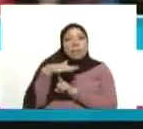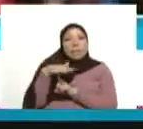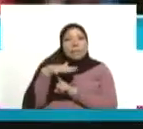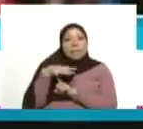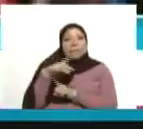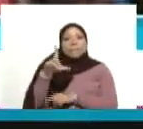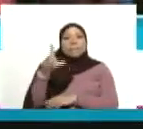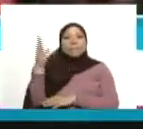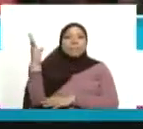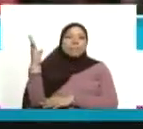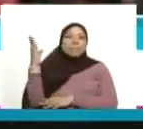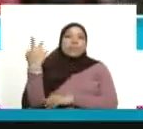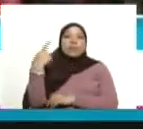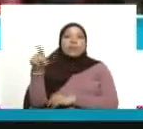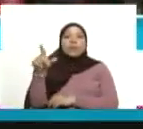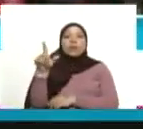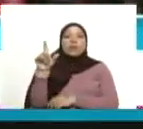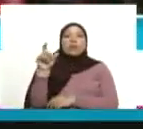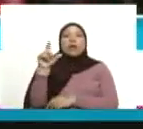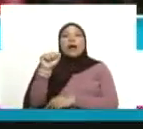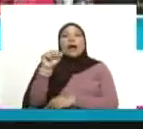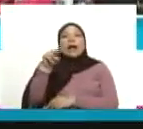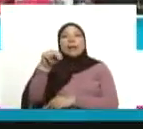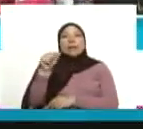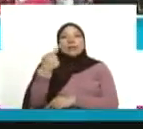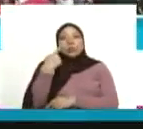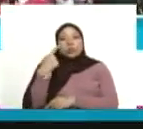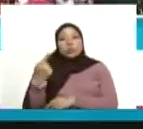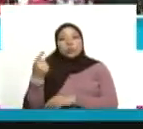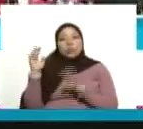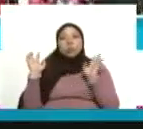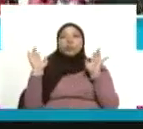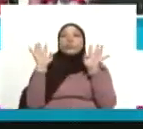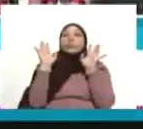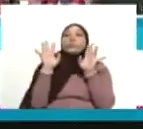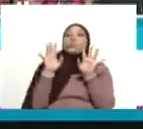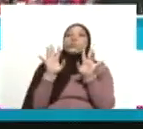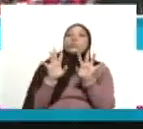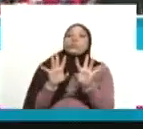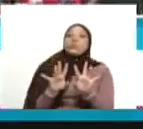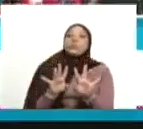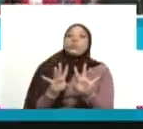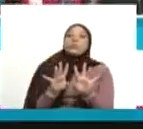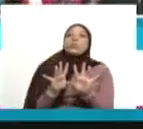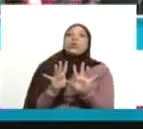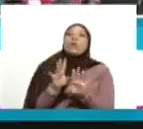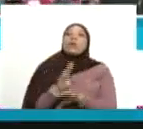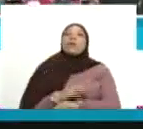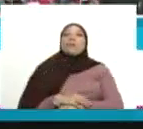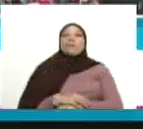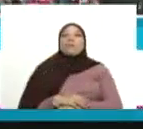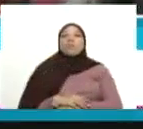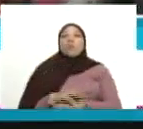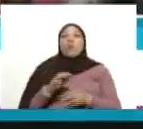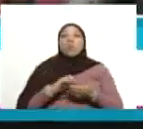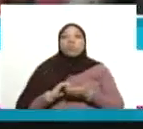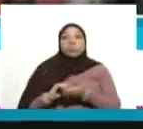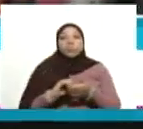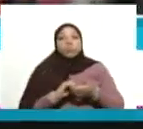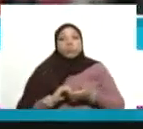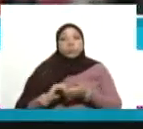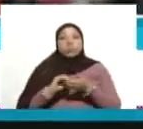Lara, parroquia Guerrera Ana Soto, esa la vi, parroquia Ana Soto, en Irribarren. En Trujillo,